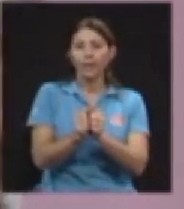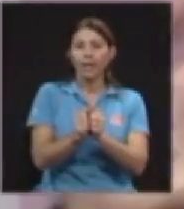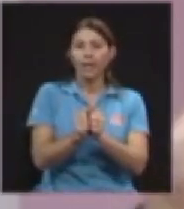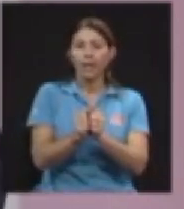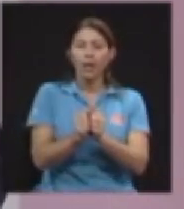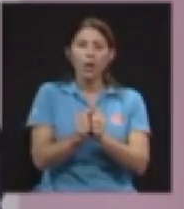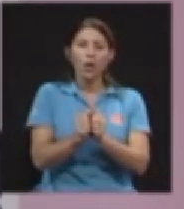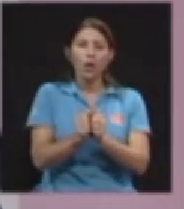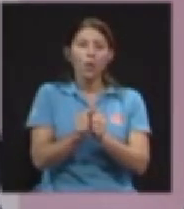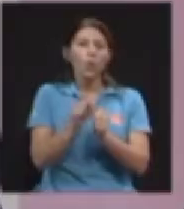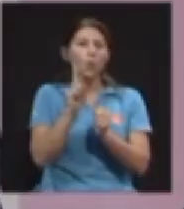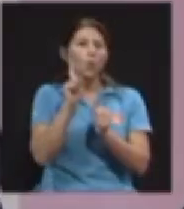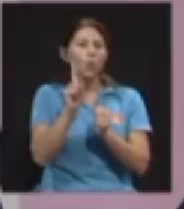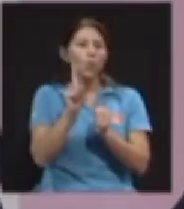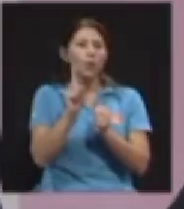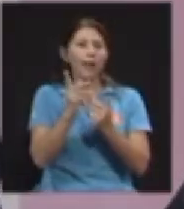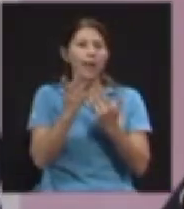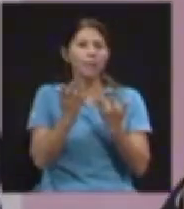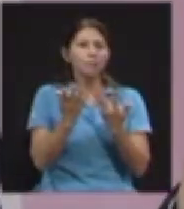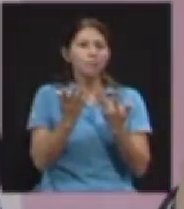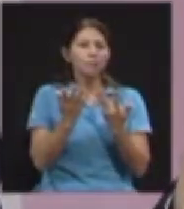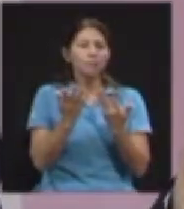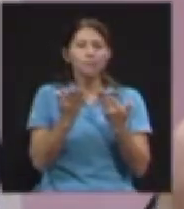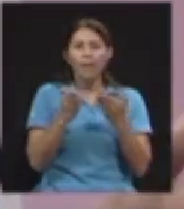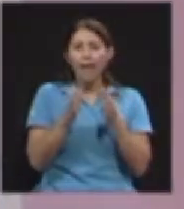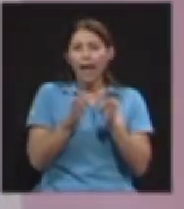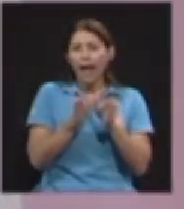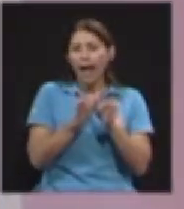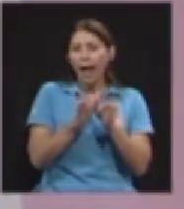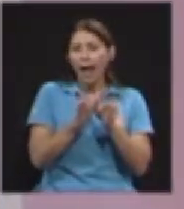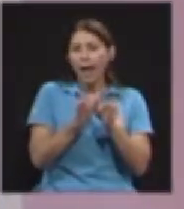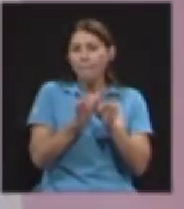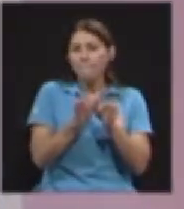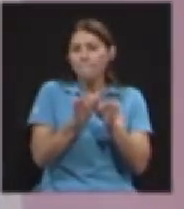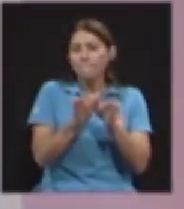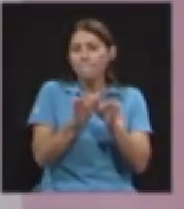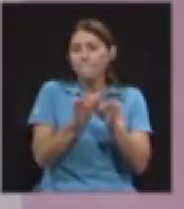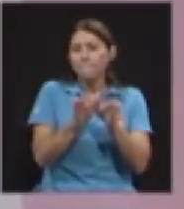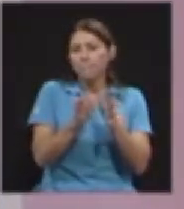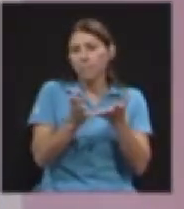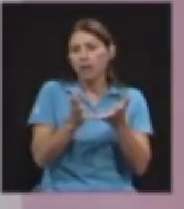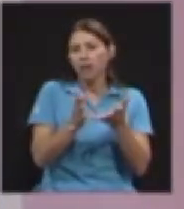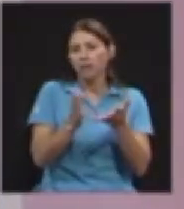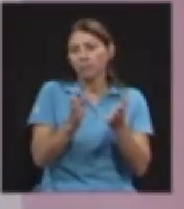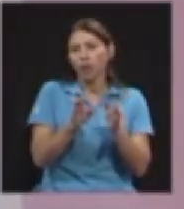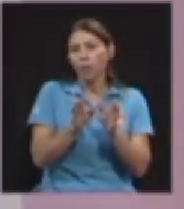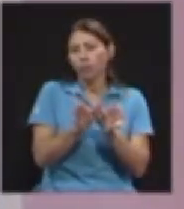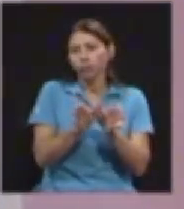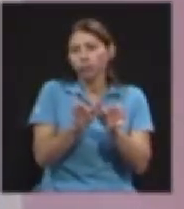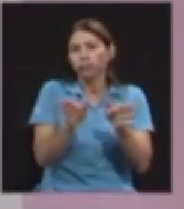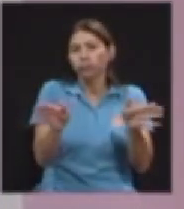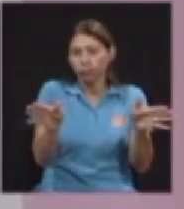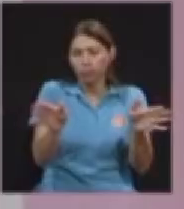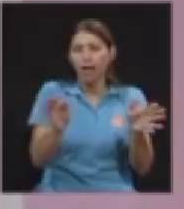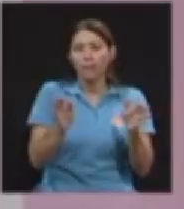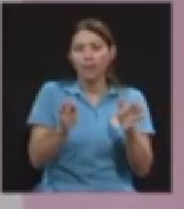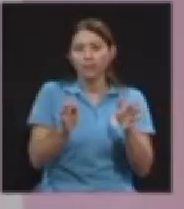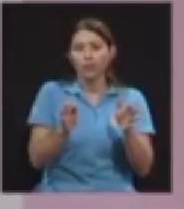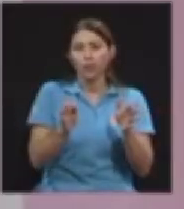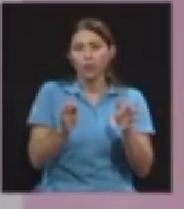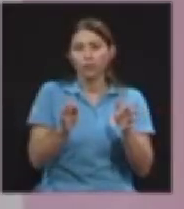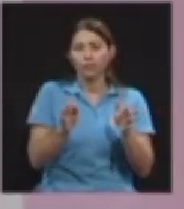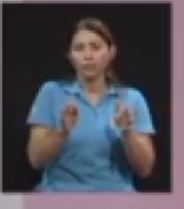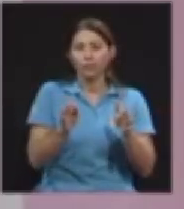una ampliación, ¿verdad? Le puso un segundo y tercer piso al edificio de la microeconomía. El